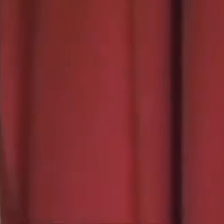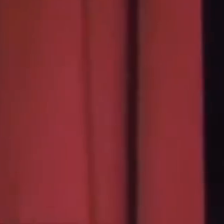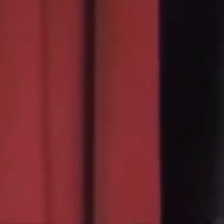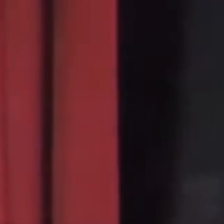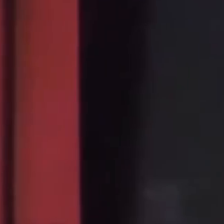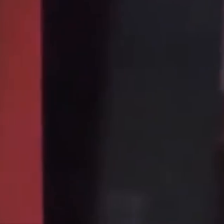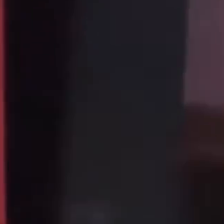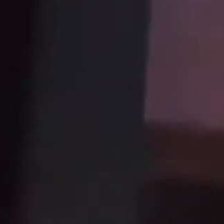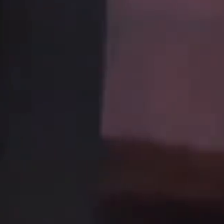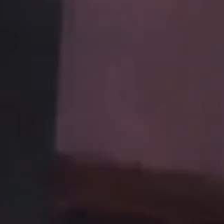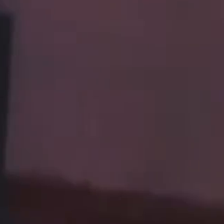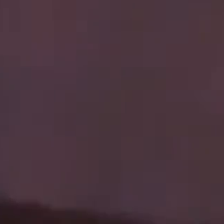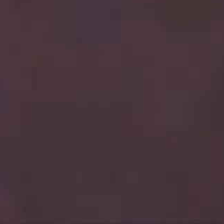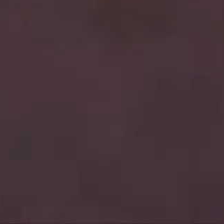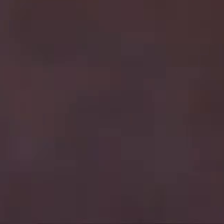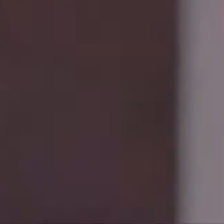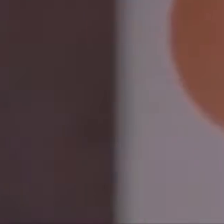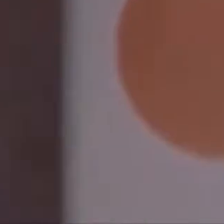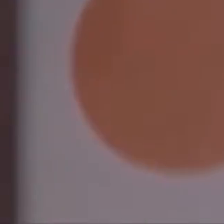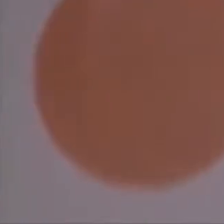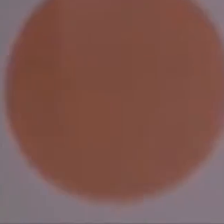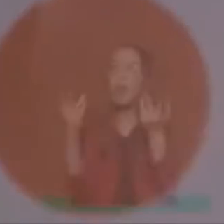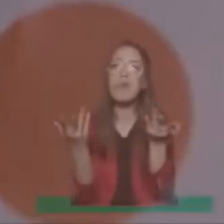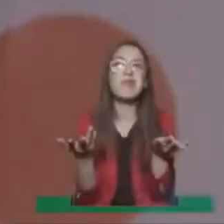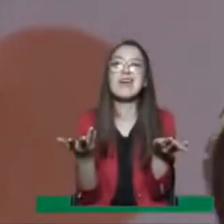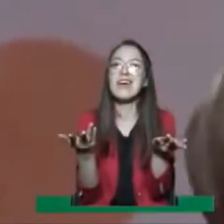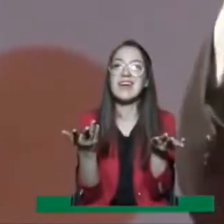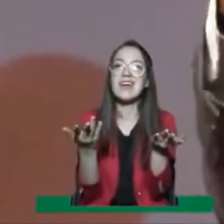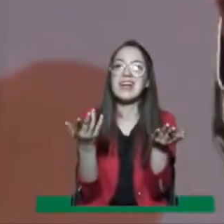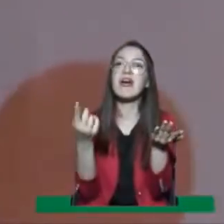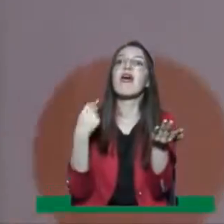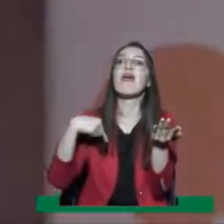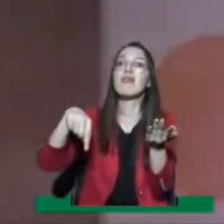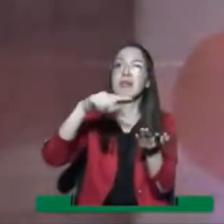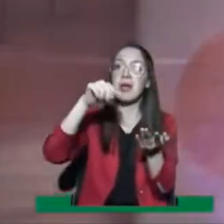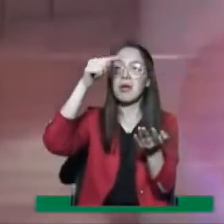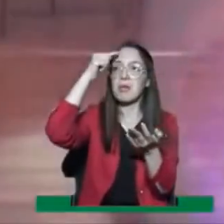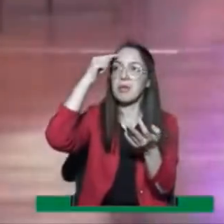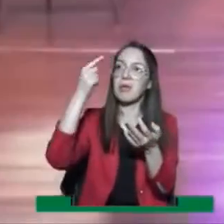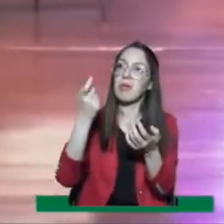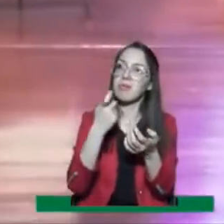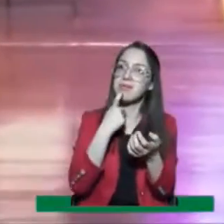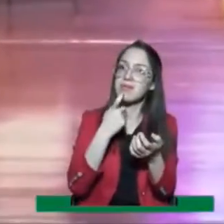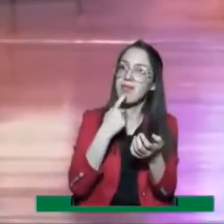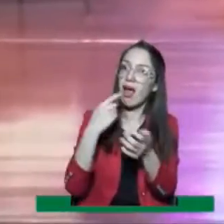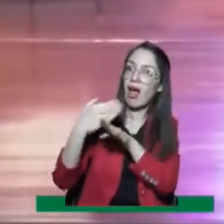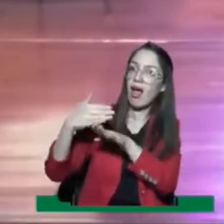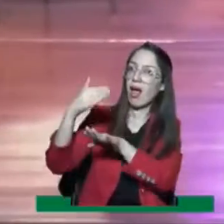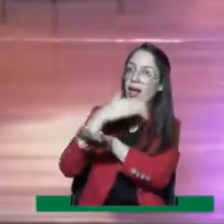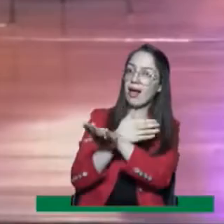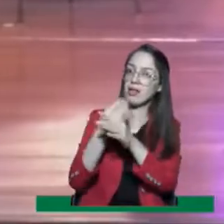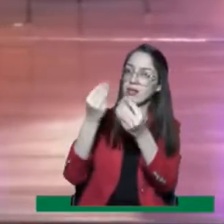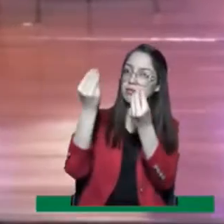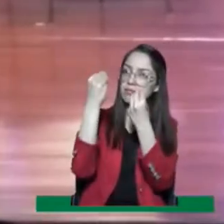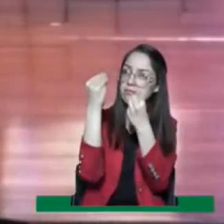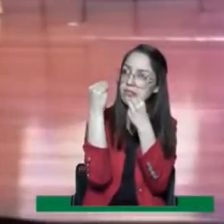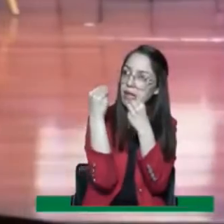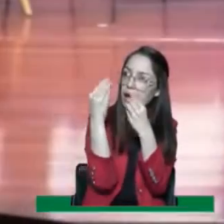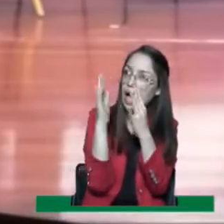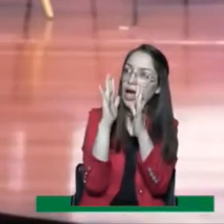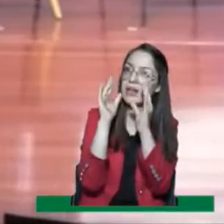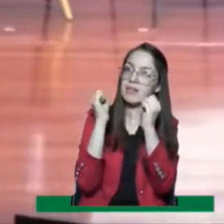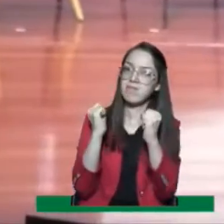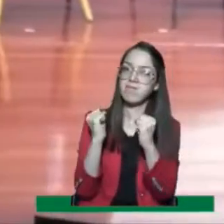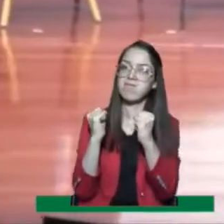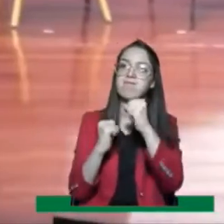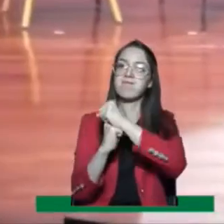hablando de turismo, estamos hablando de todo, digamos, unos desarrollos, unas capacidades instaladas que tiene nuestra ciudad. Fruto de